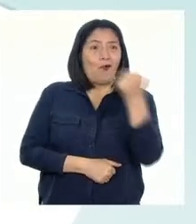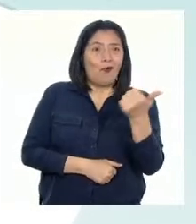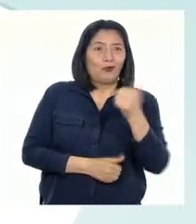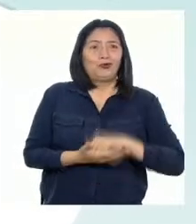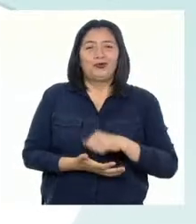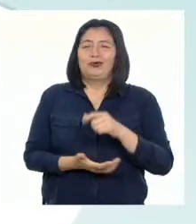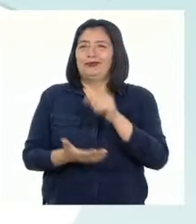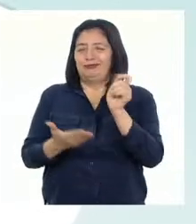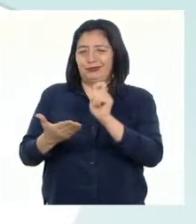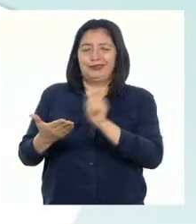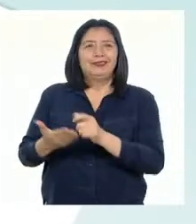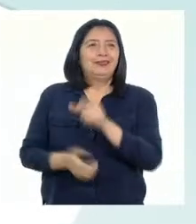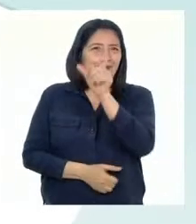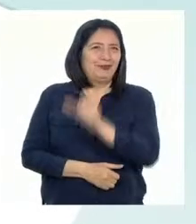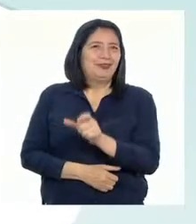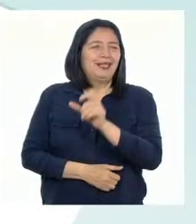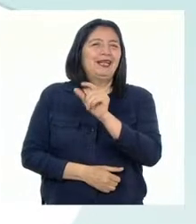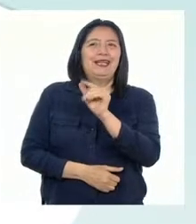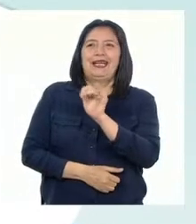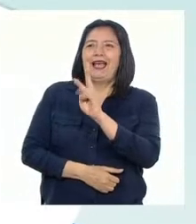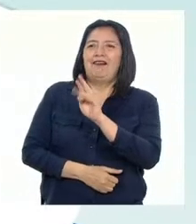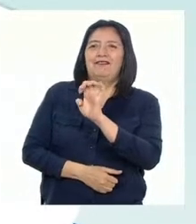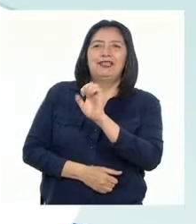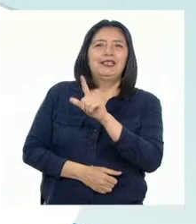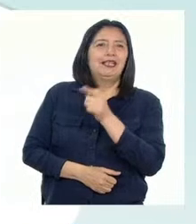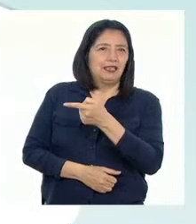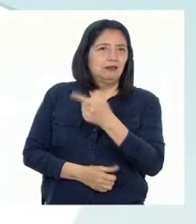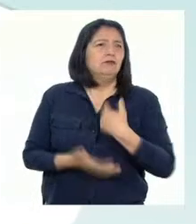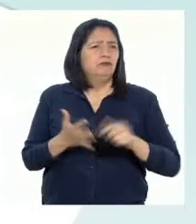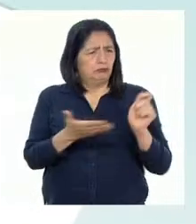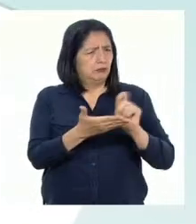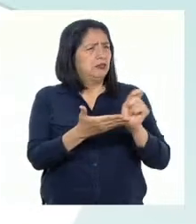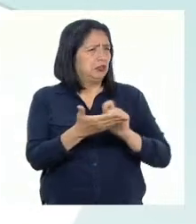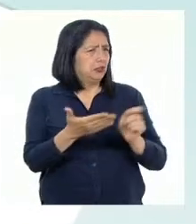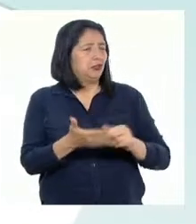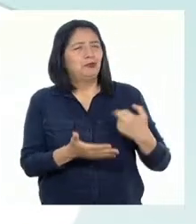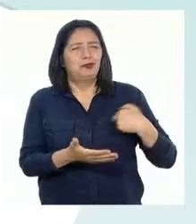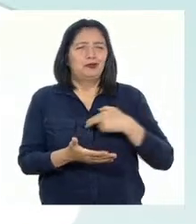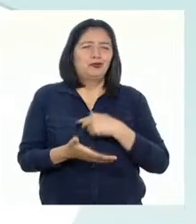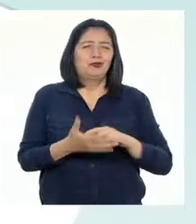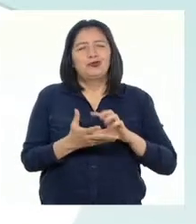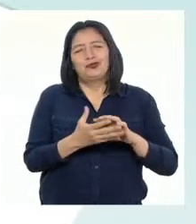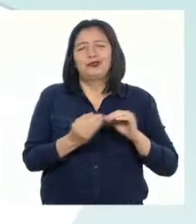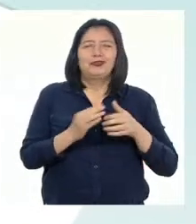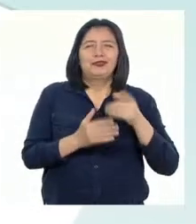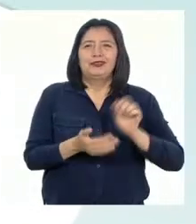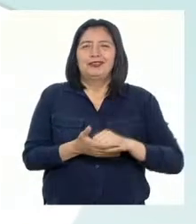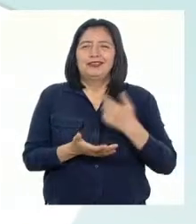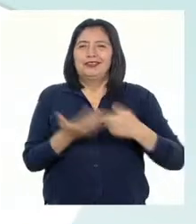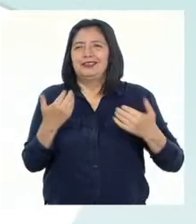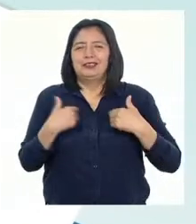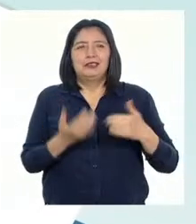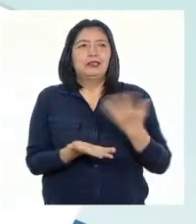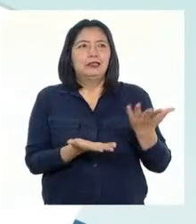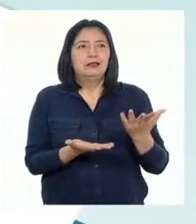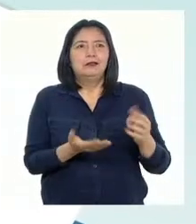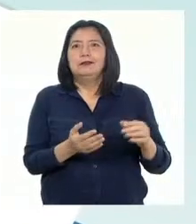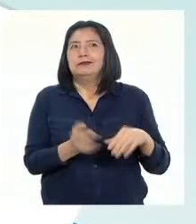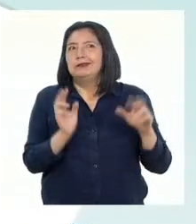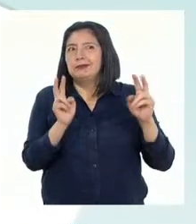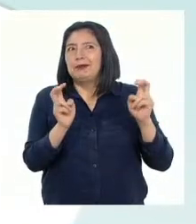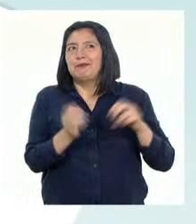otro guionista, Gabriel. Él también se encarga de escribir nuestras aventuras, sobre todo las que tienen problemas